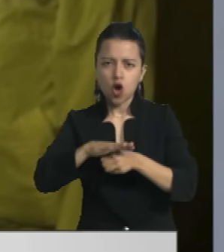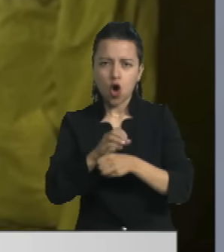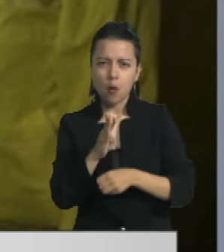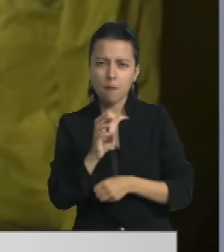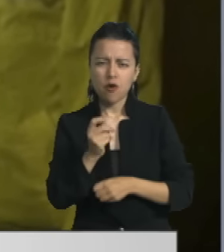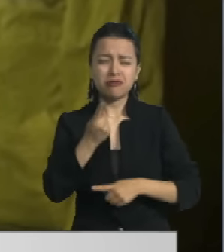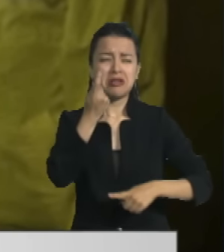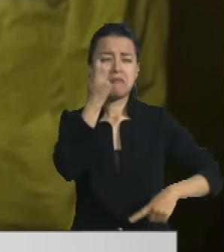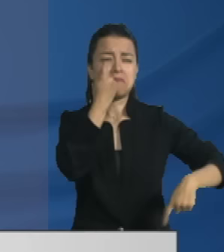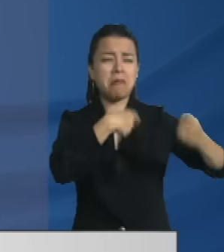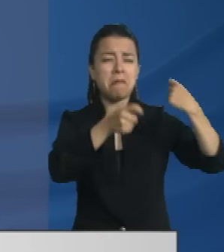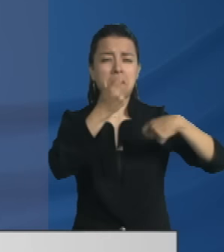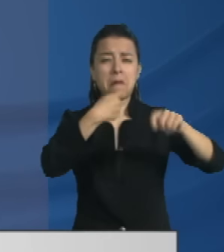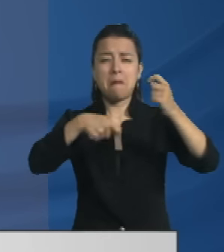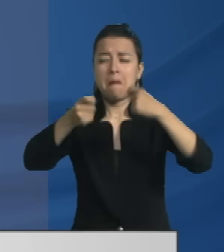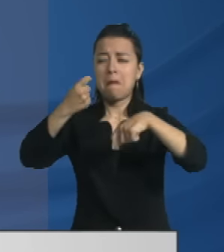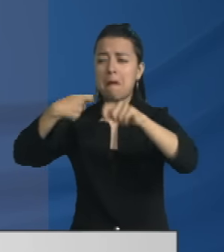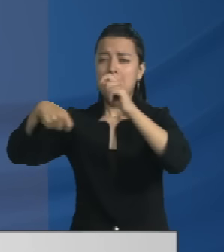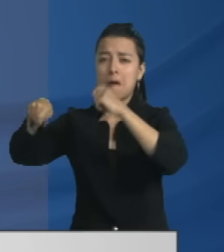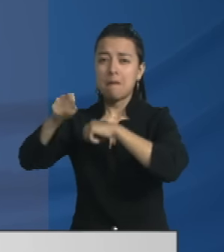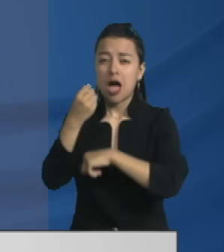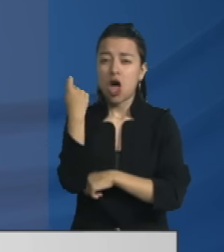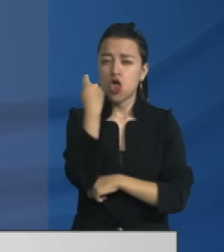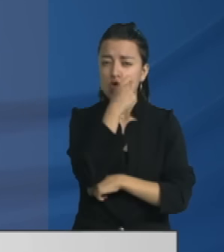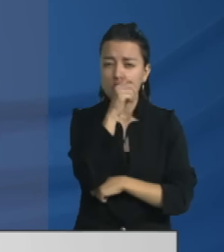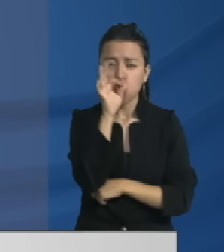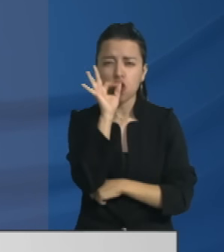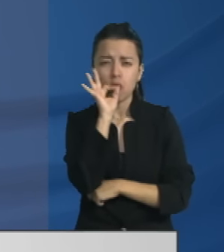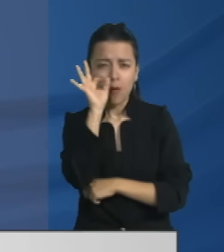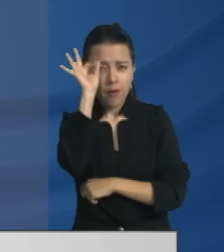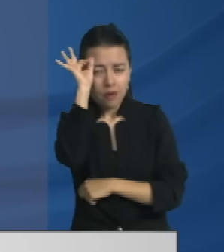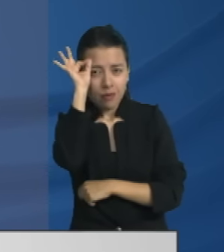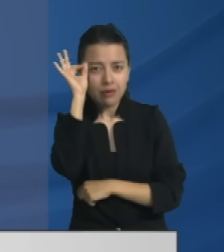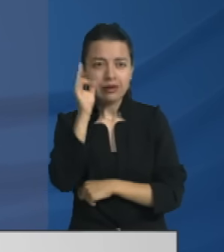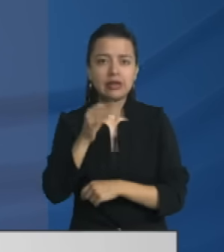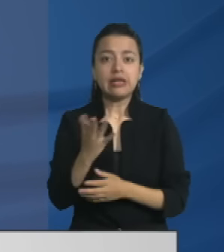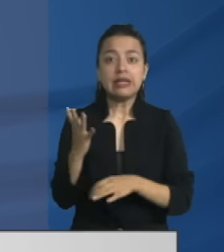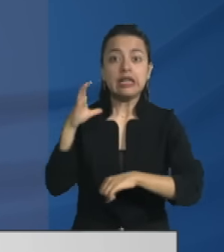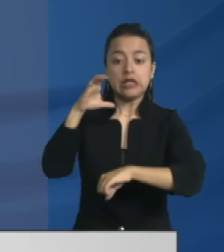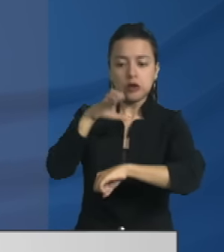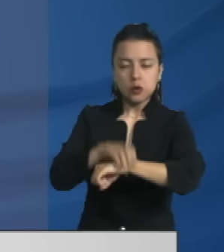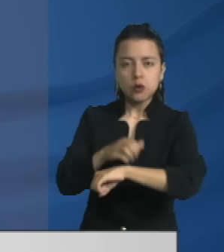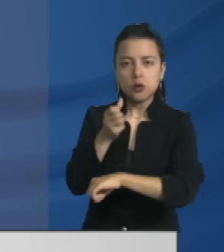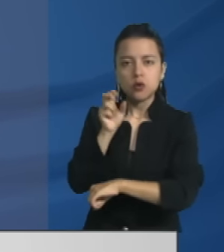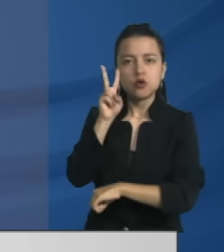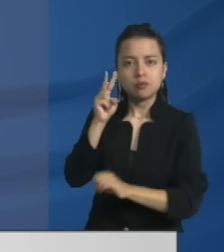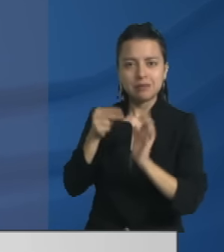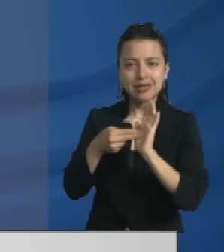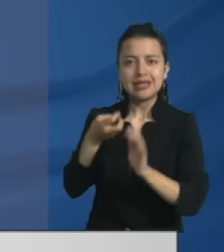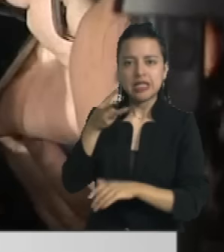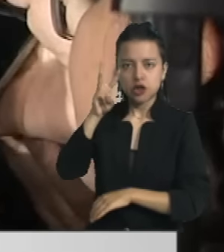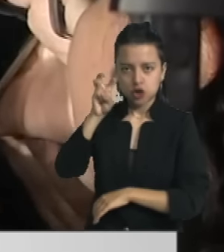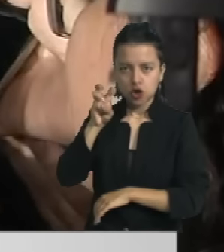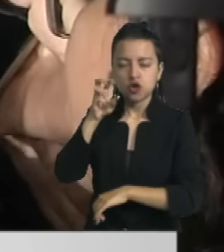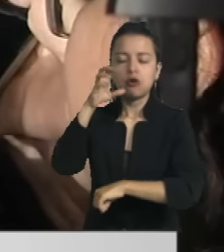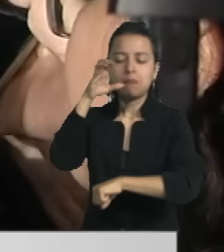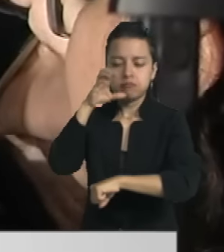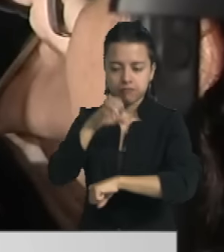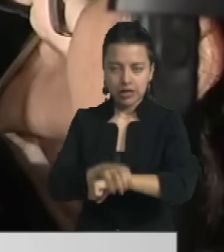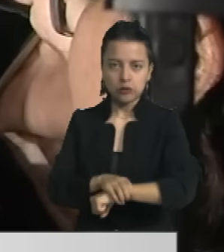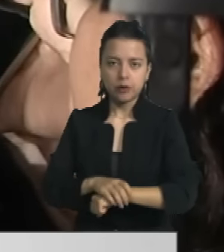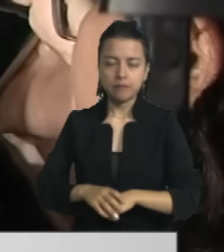a decenas de personas en situación de calle y en 2018 Fue capturado hay que tener muy claro que al